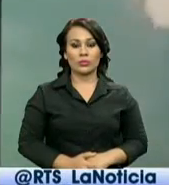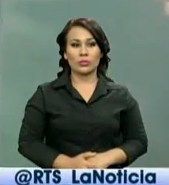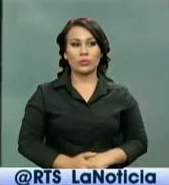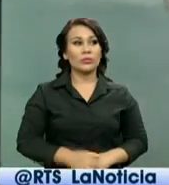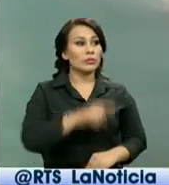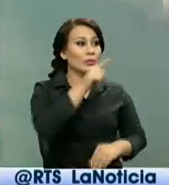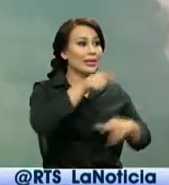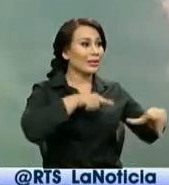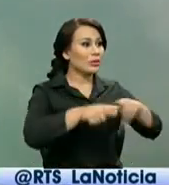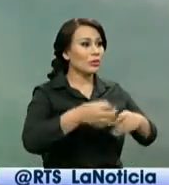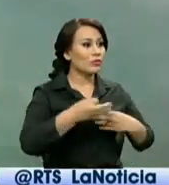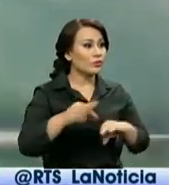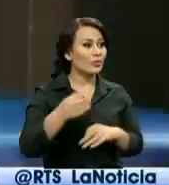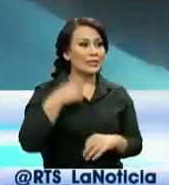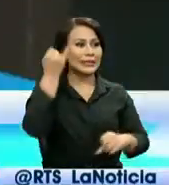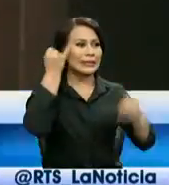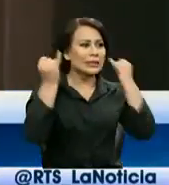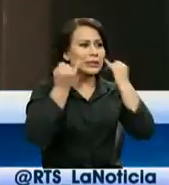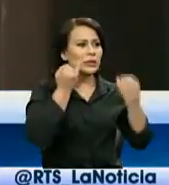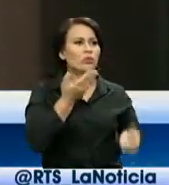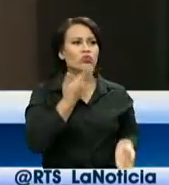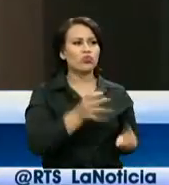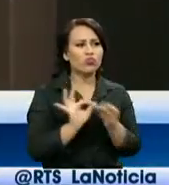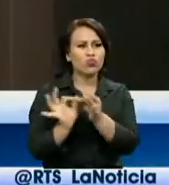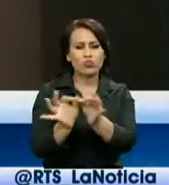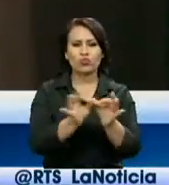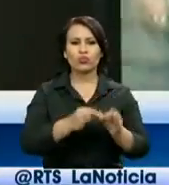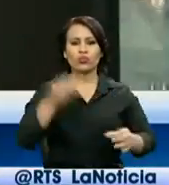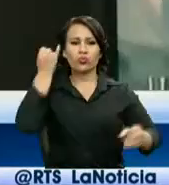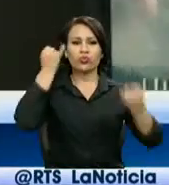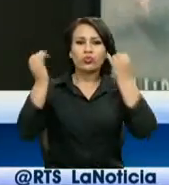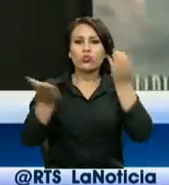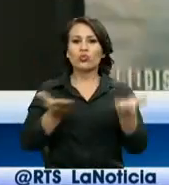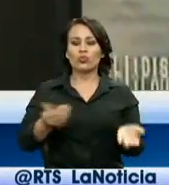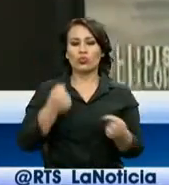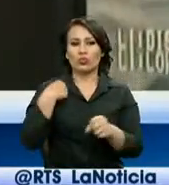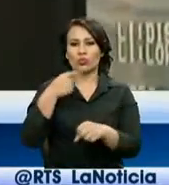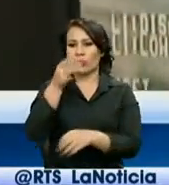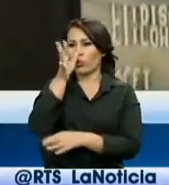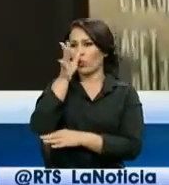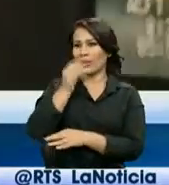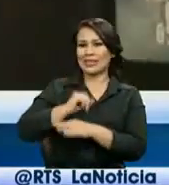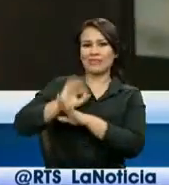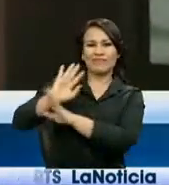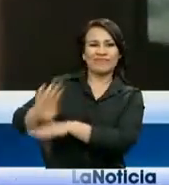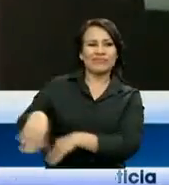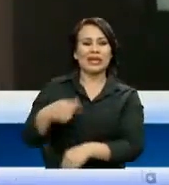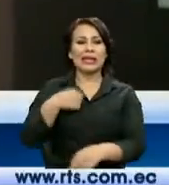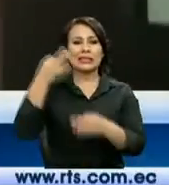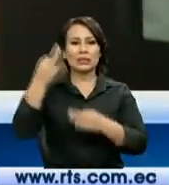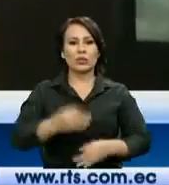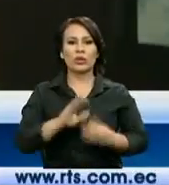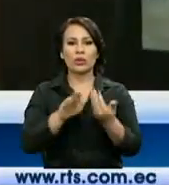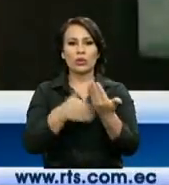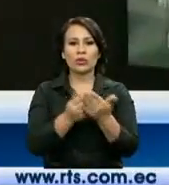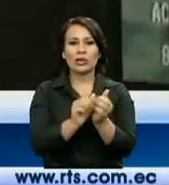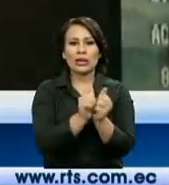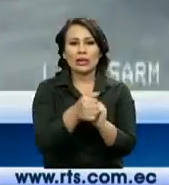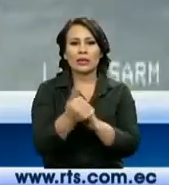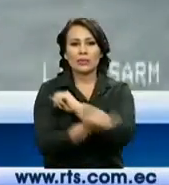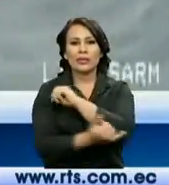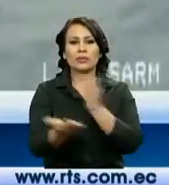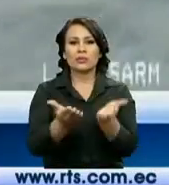Tenían sus métodos organizados, una ruta establecida con la cual lograban burlar las seguridades de cada país por donde